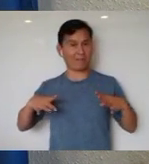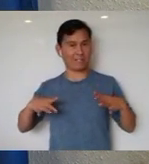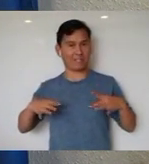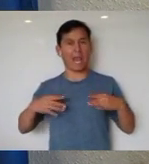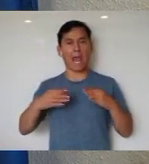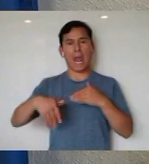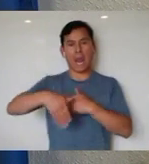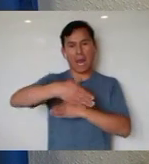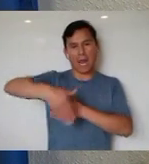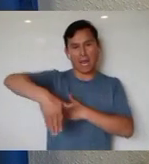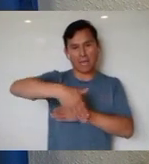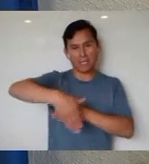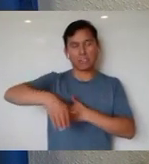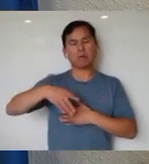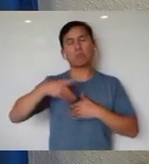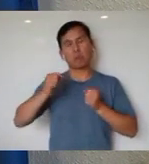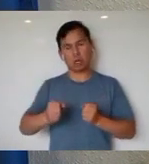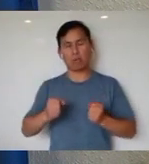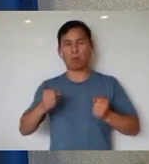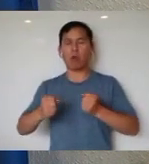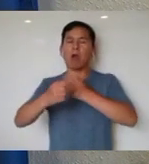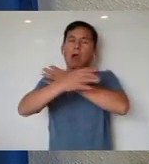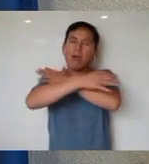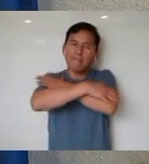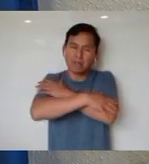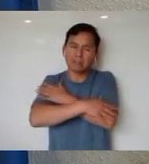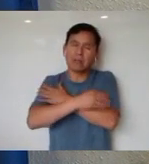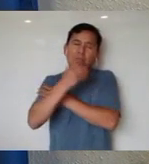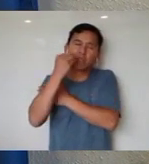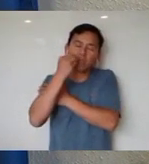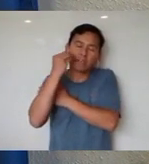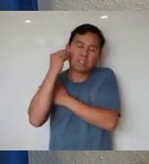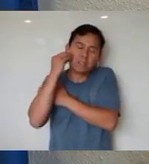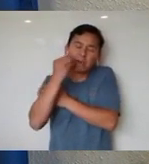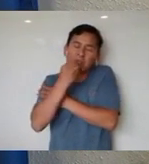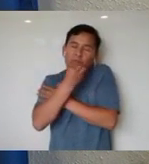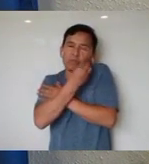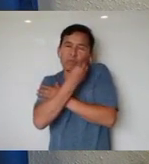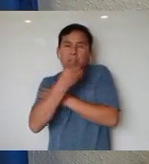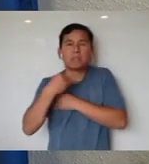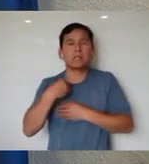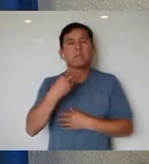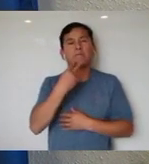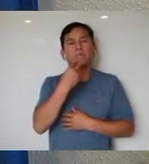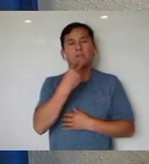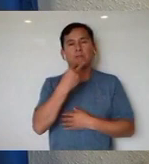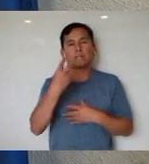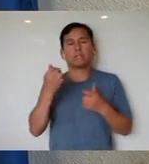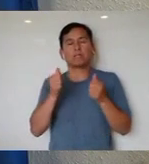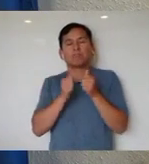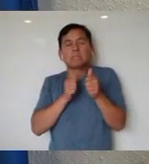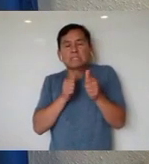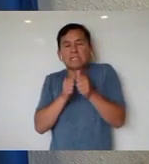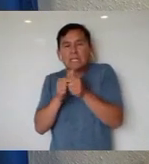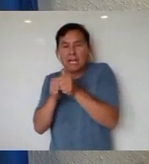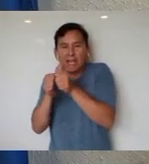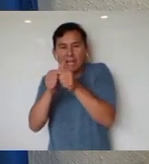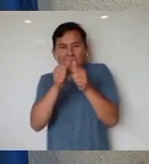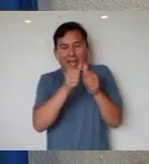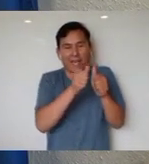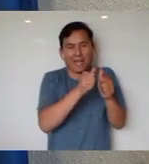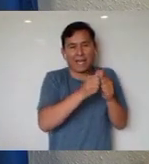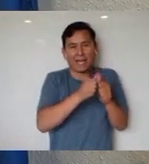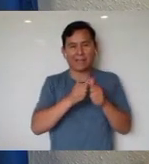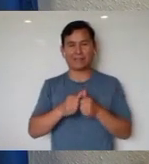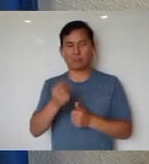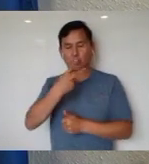a las calles y podamos volver a abrazarnos, volver a besarnos y volver a vivir esa cercanía que tanto nos